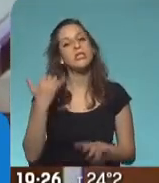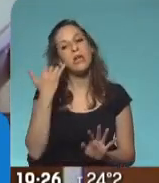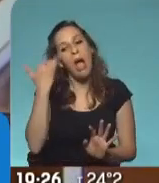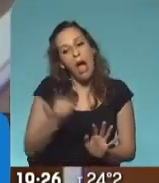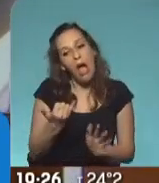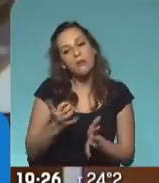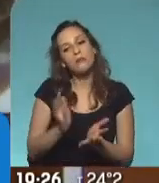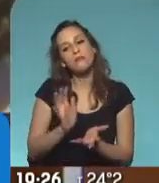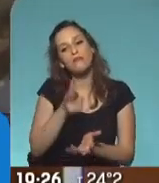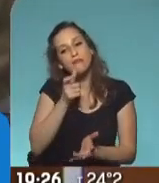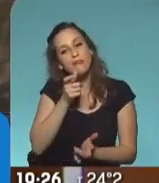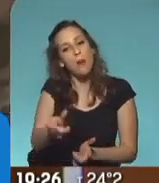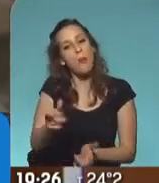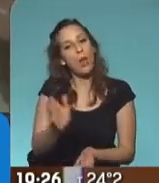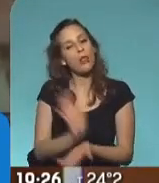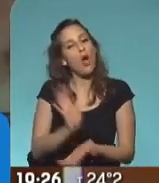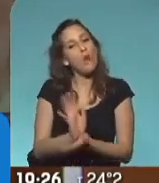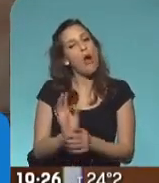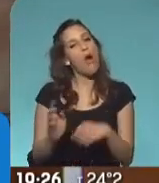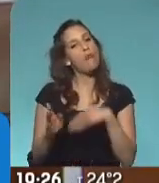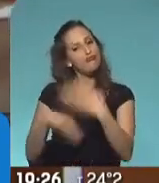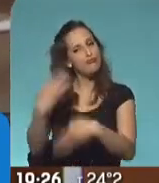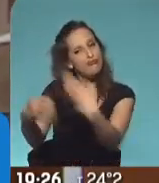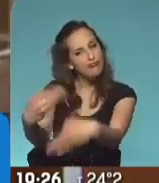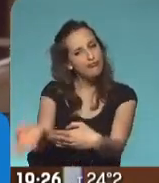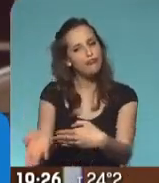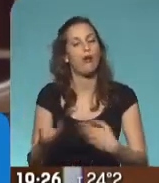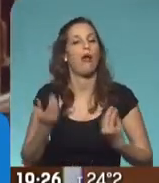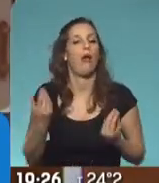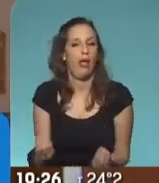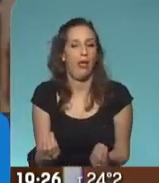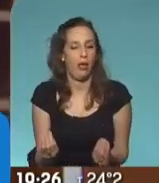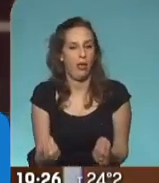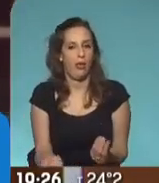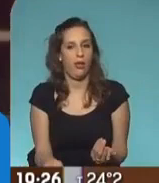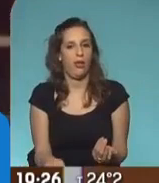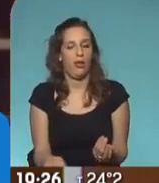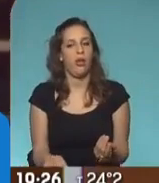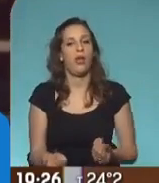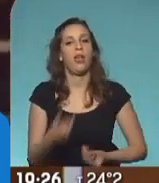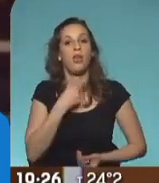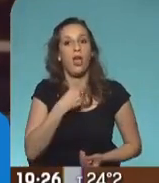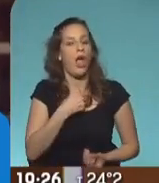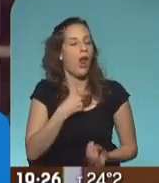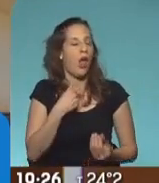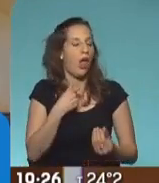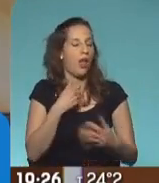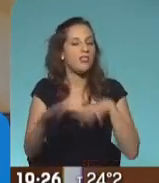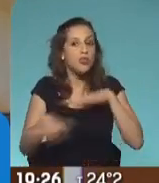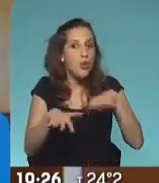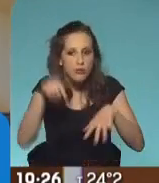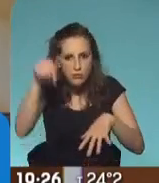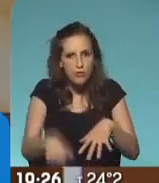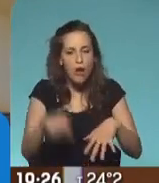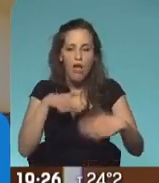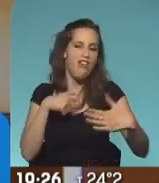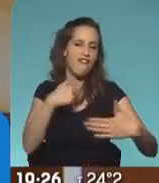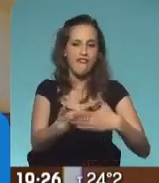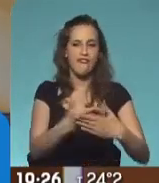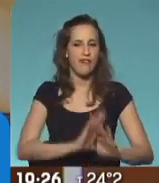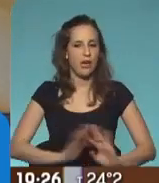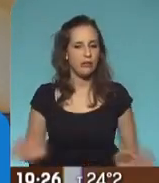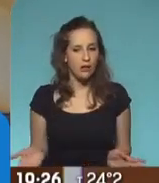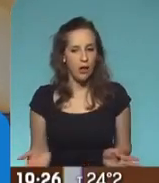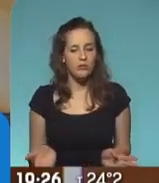progresista que supone enfrentar este proceso de desaceleración económica que inminentemente va